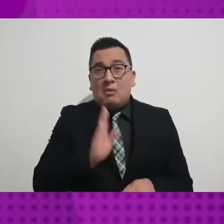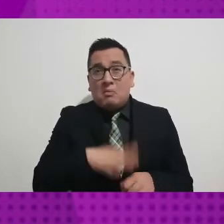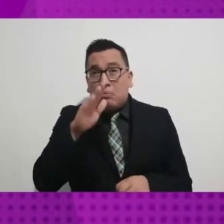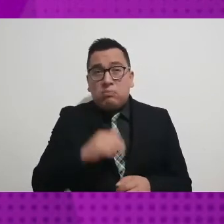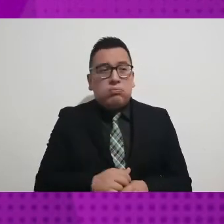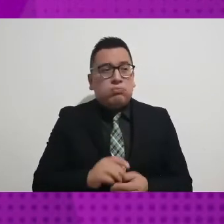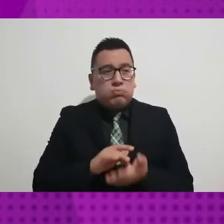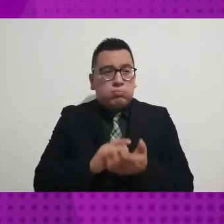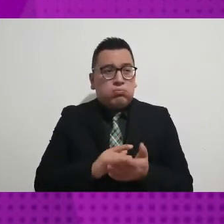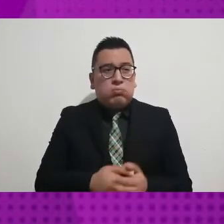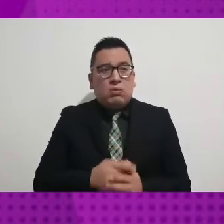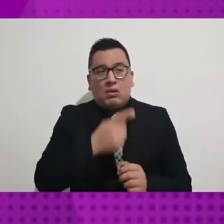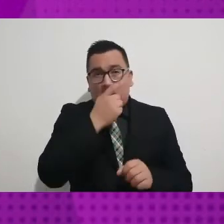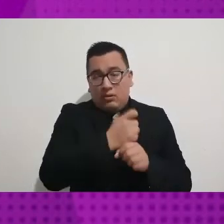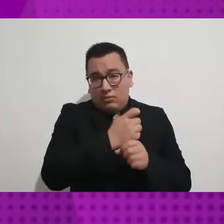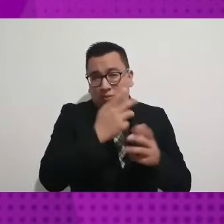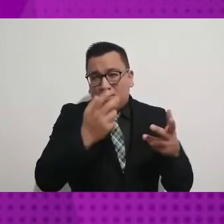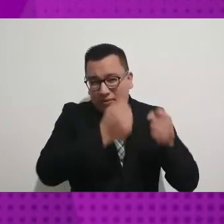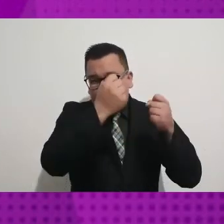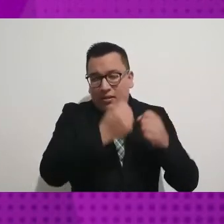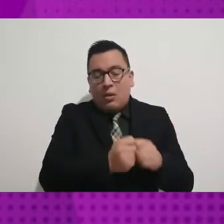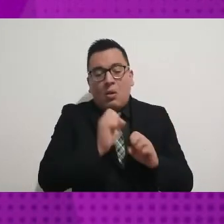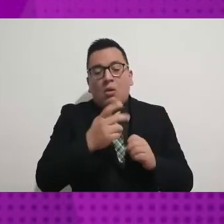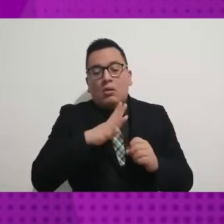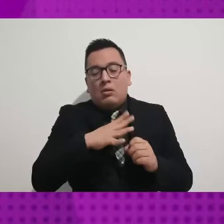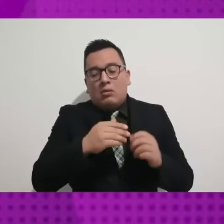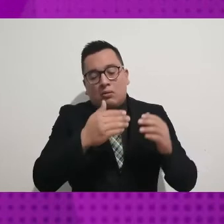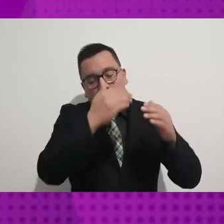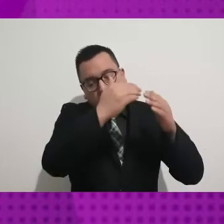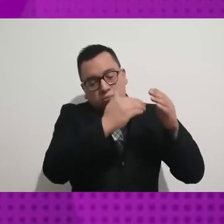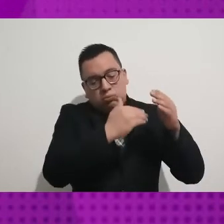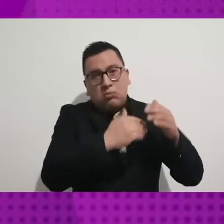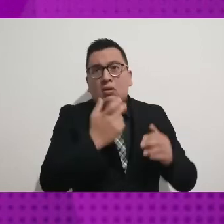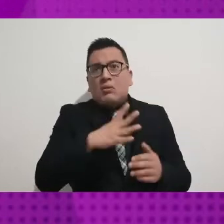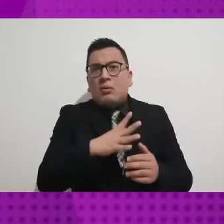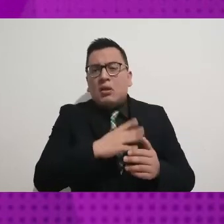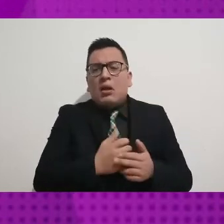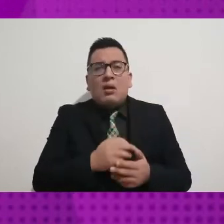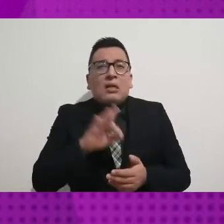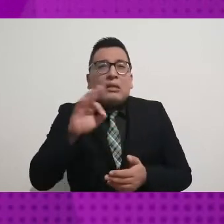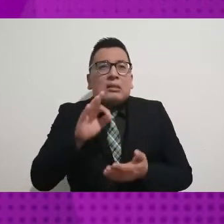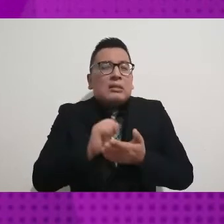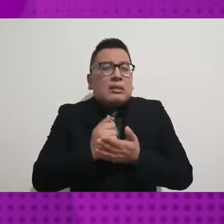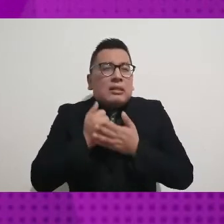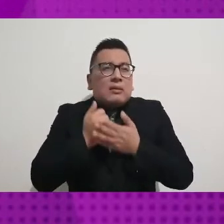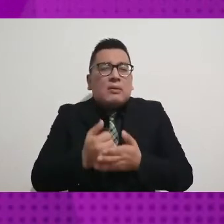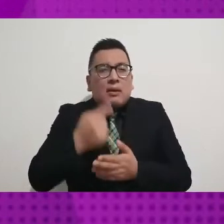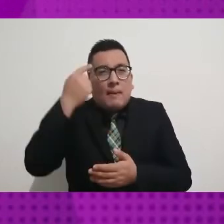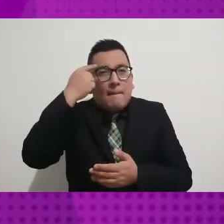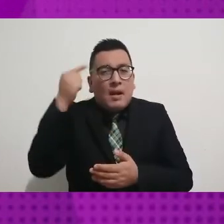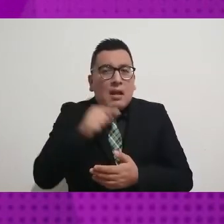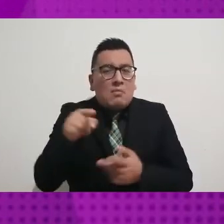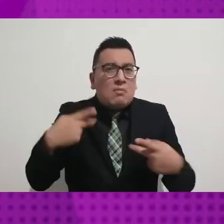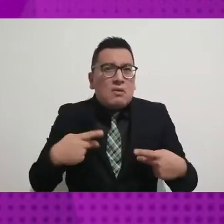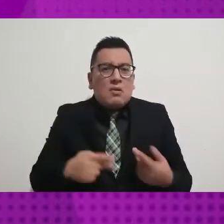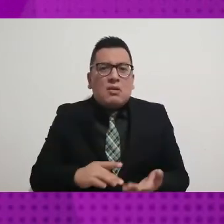los que tuvieron mayor voto en primer lugar de los que tuvieron menores votos, y eso podría ayudar a que